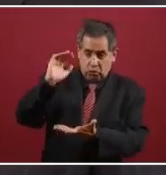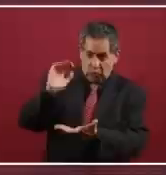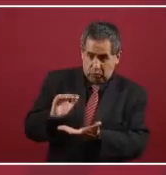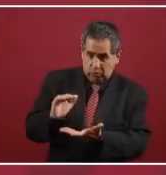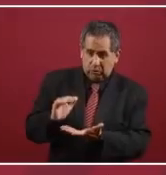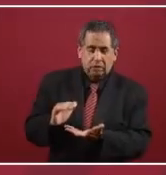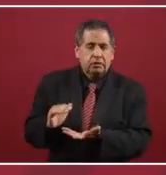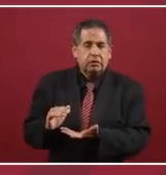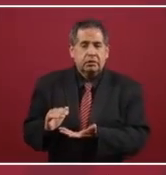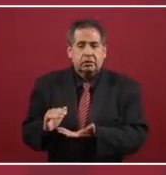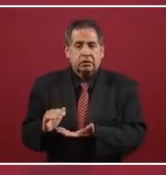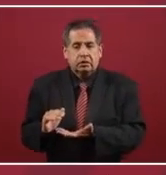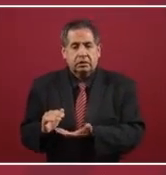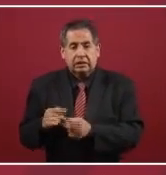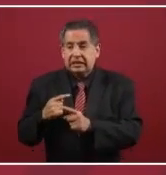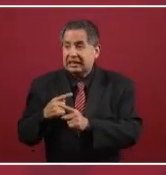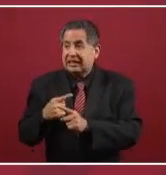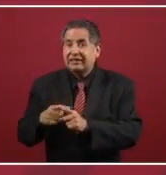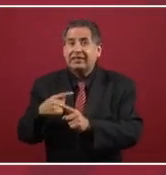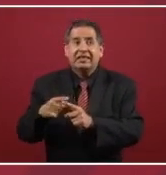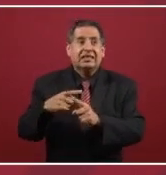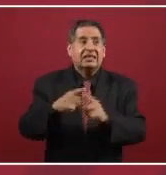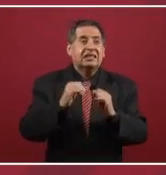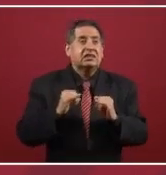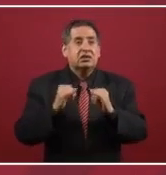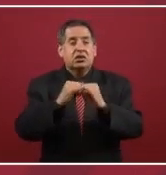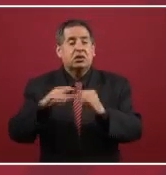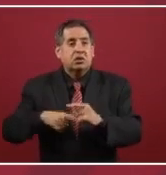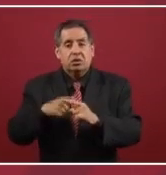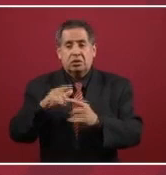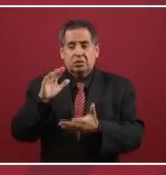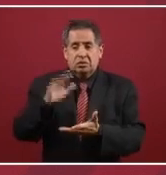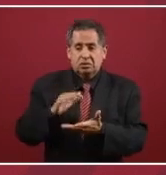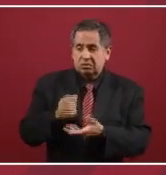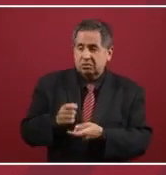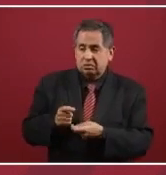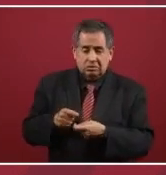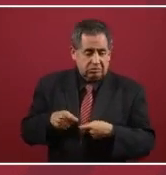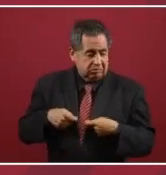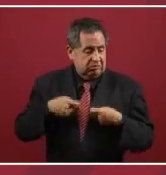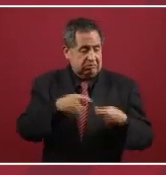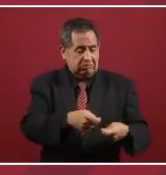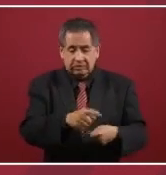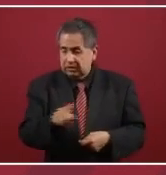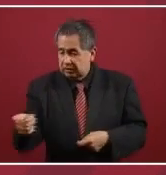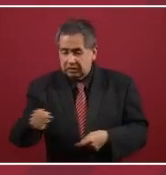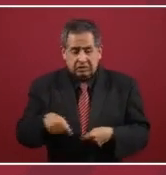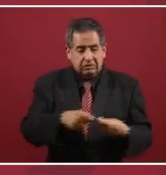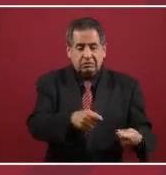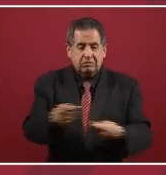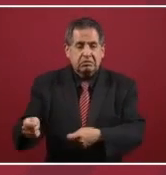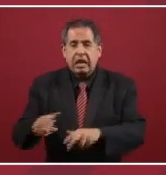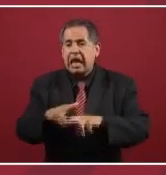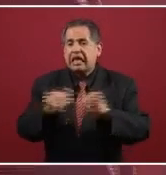por todas las instancias gubernamentales, no llega ni un bote de pintura,